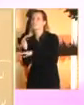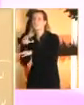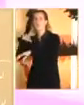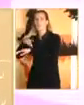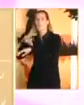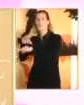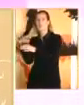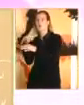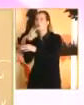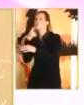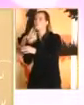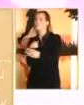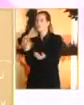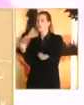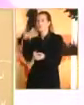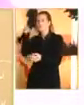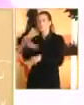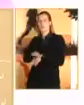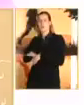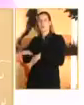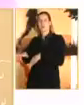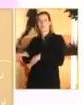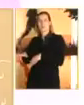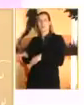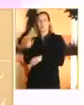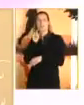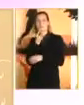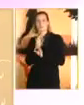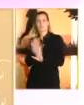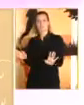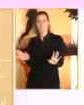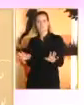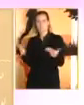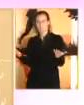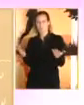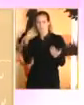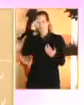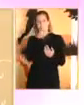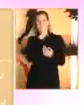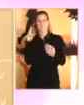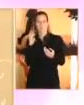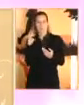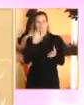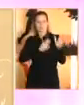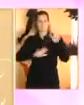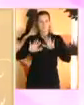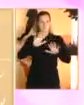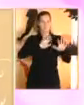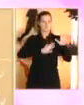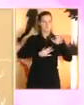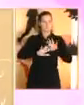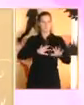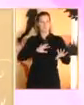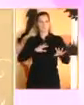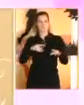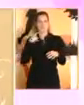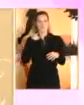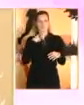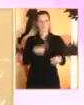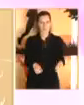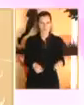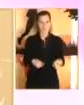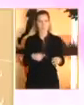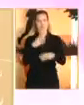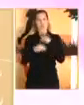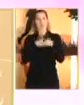es toda la explicación. Entonces, Mario os lo puede decir, muchas veces los padres están desorientados, no saben lo que eso significa y no saben los pasos a